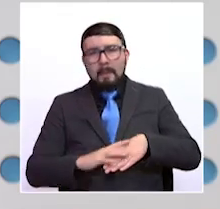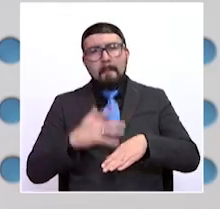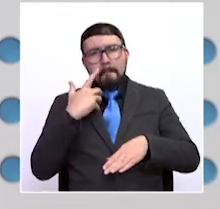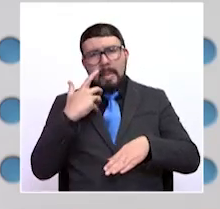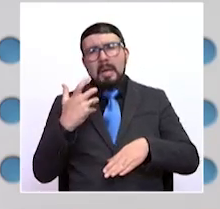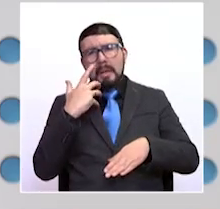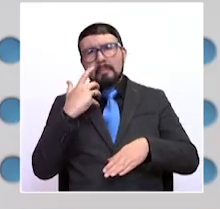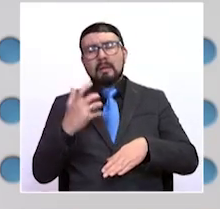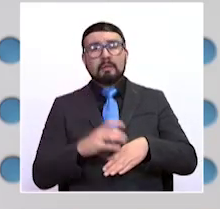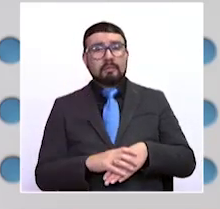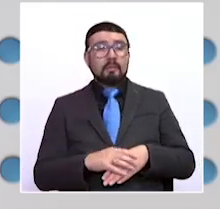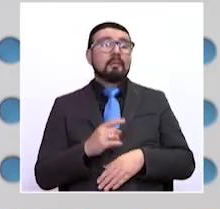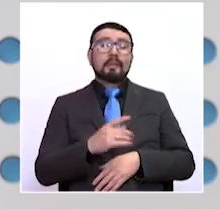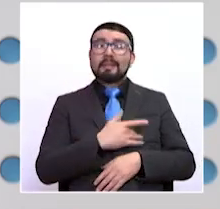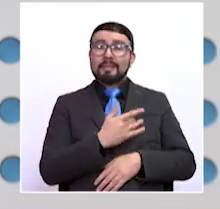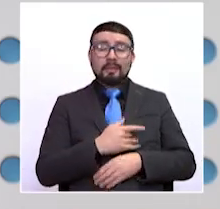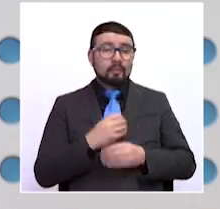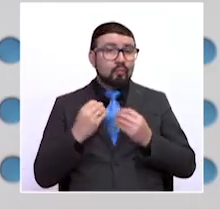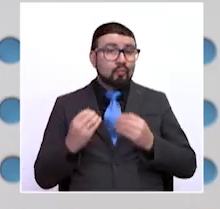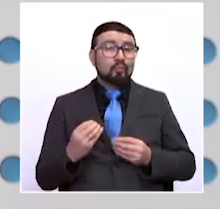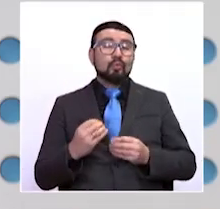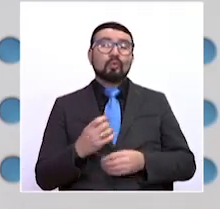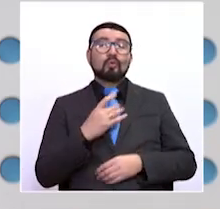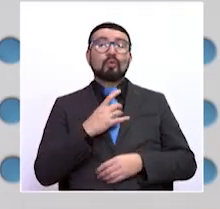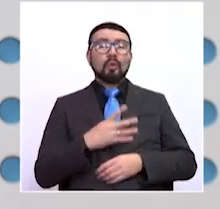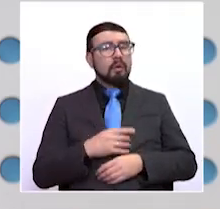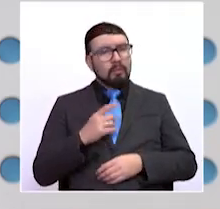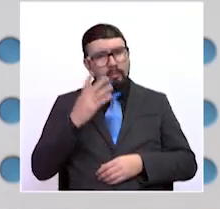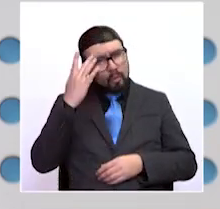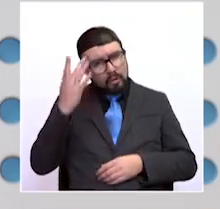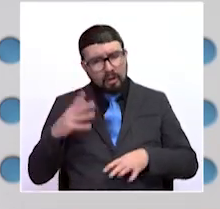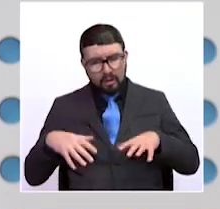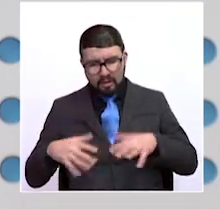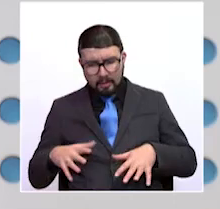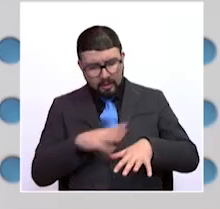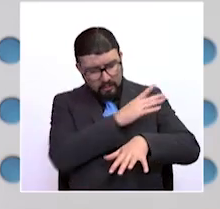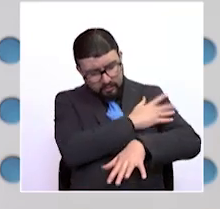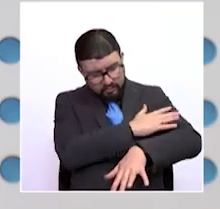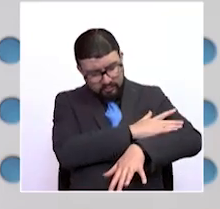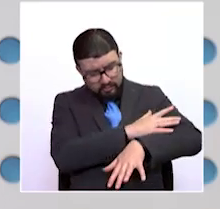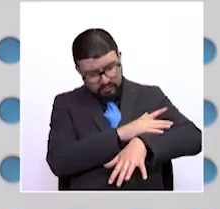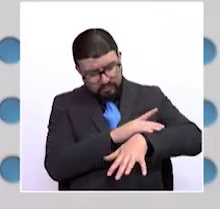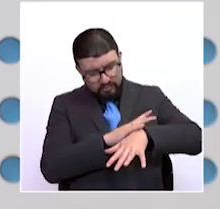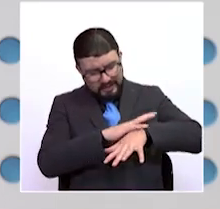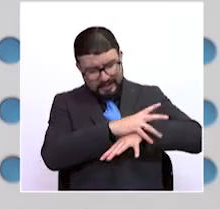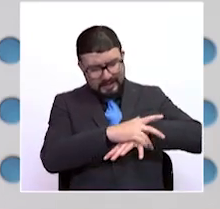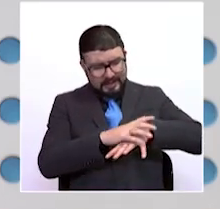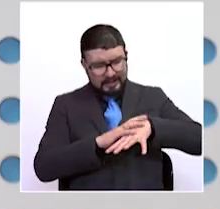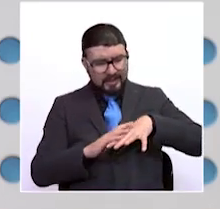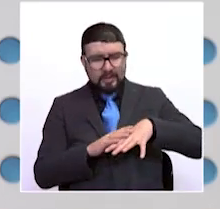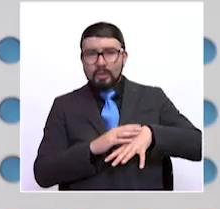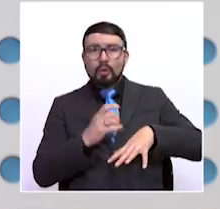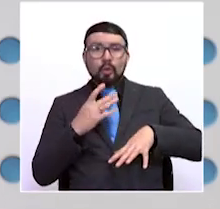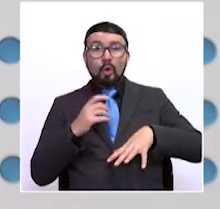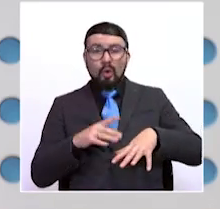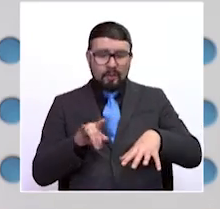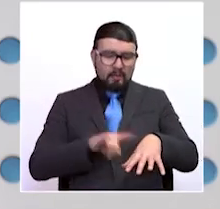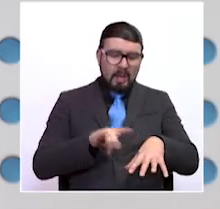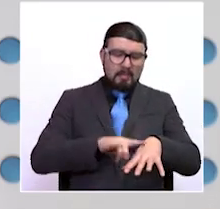paciente. Siente más dolor porque las terminaciones nerviosas causan mucho dolor cuando están tan